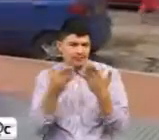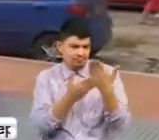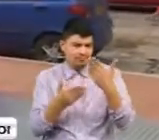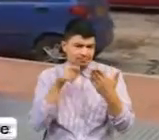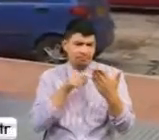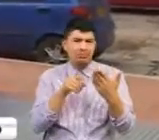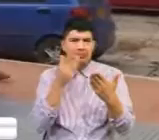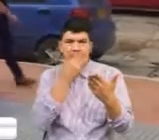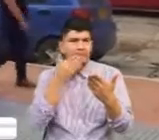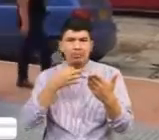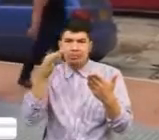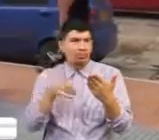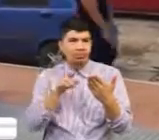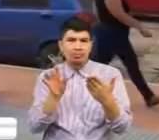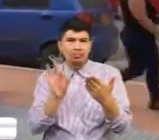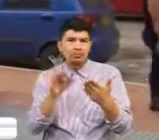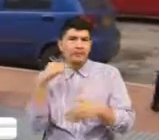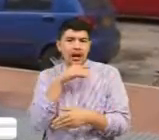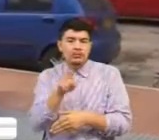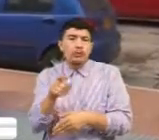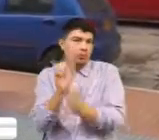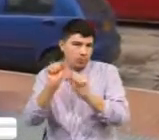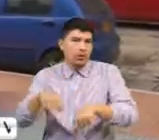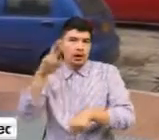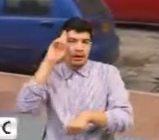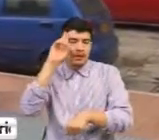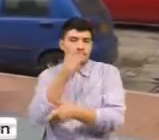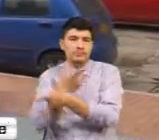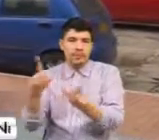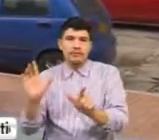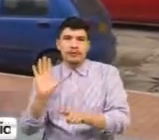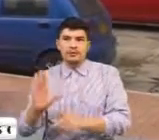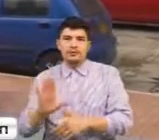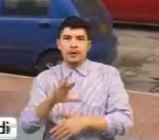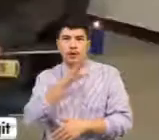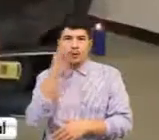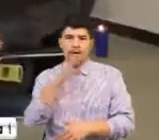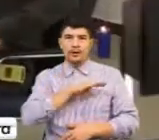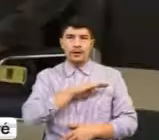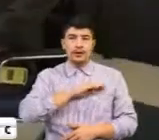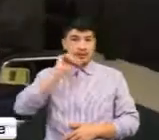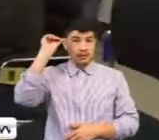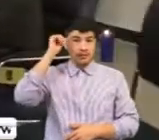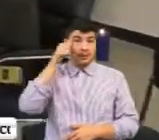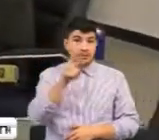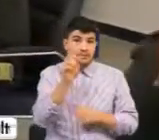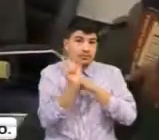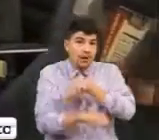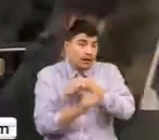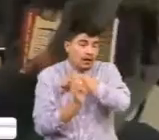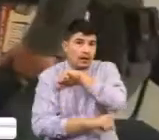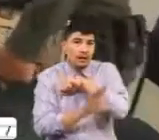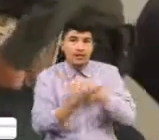prevaricato por omisión y contrato sin el cumplimiento de los requisitos legales es de recordar que estos posibles delitos obedecen